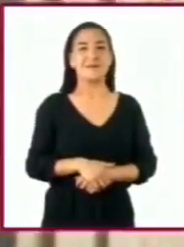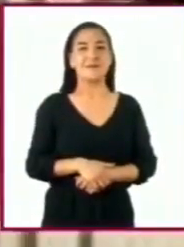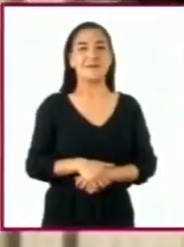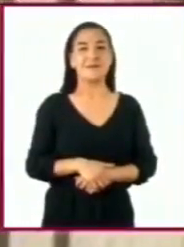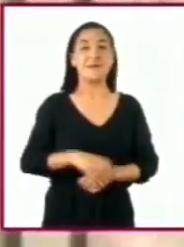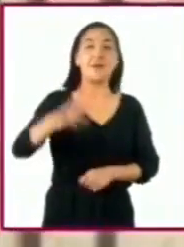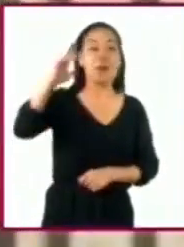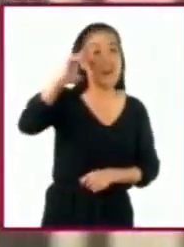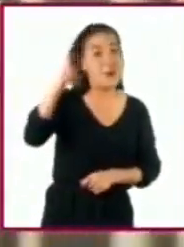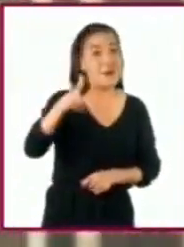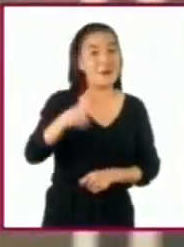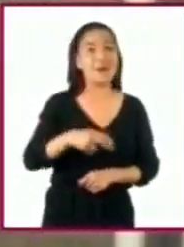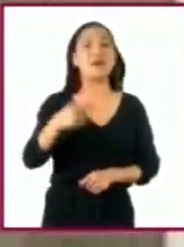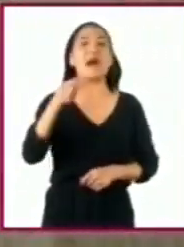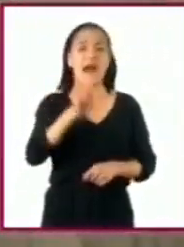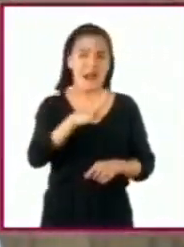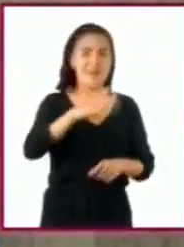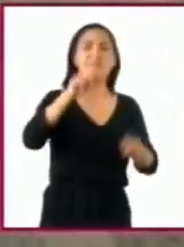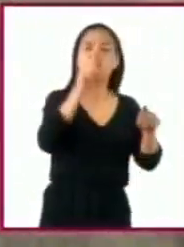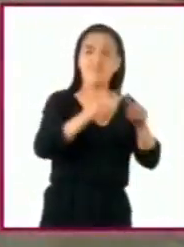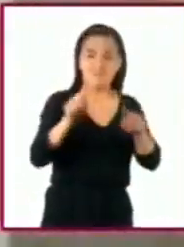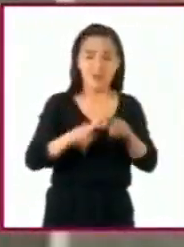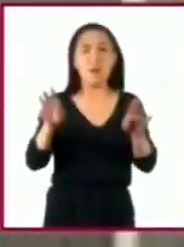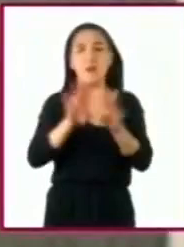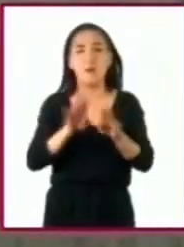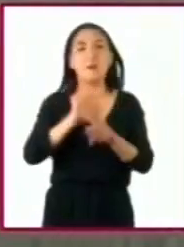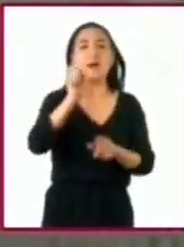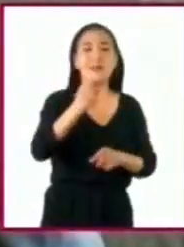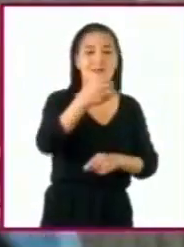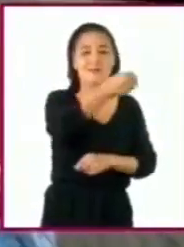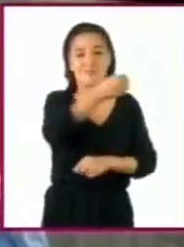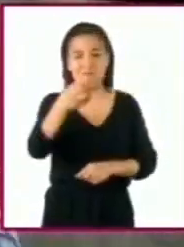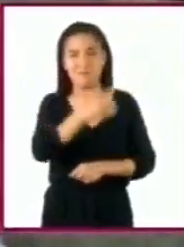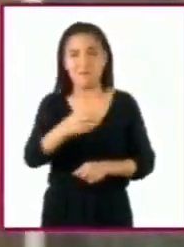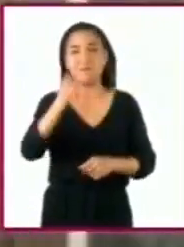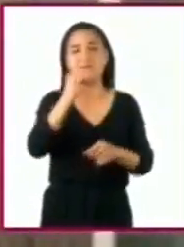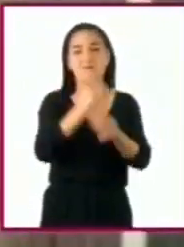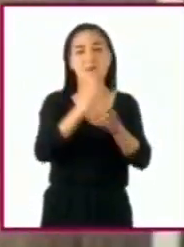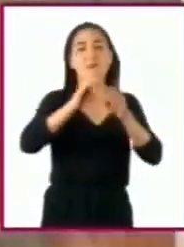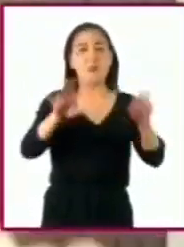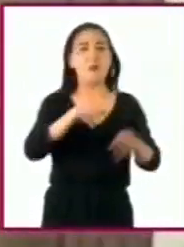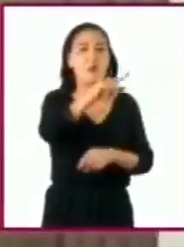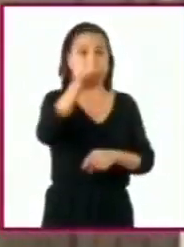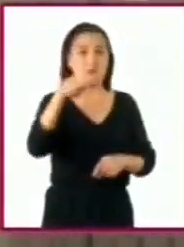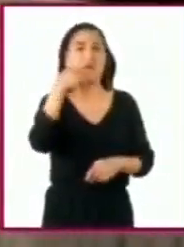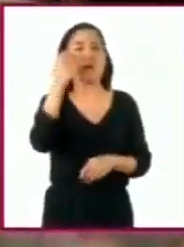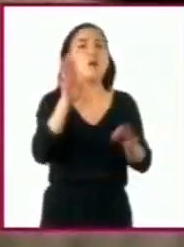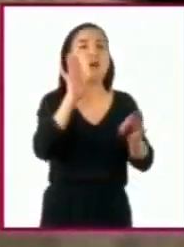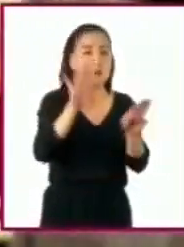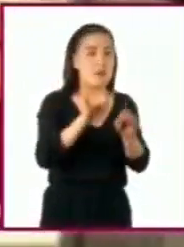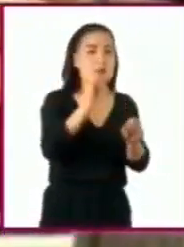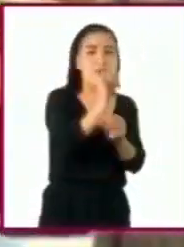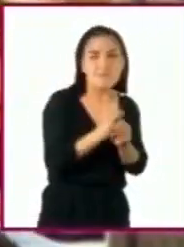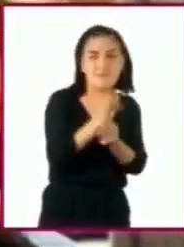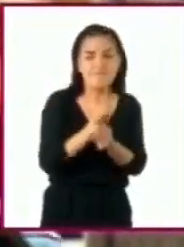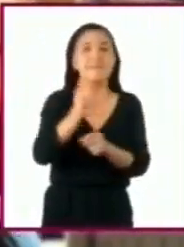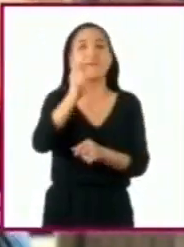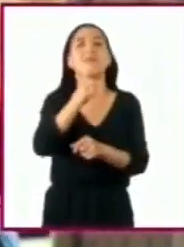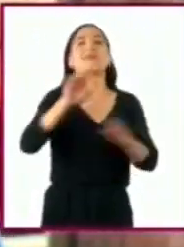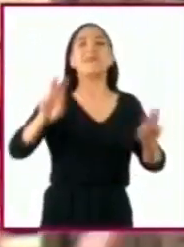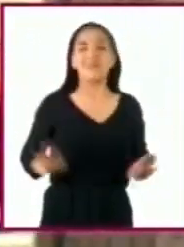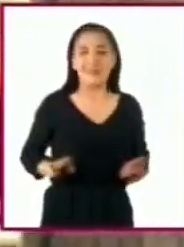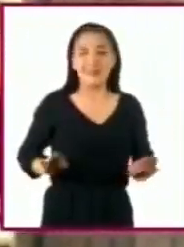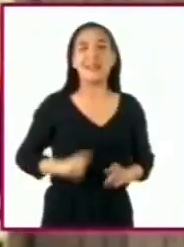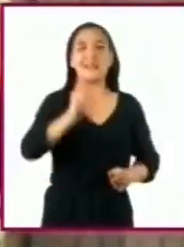Hola, hay varias formas de organizar y explicar la información. ¿Qué les parece si las revisamos una por una para entender sus